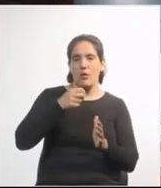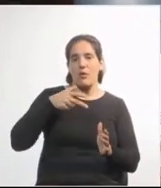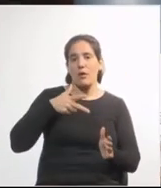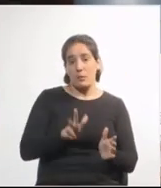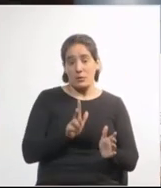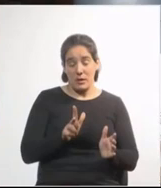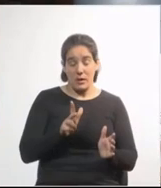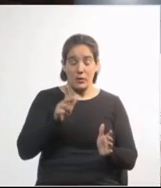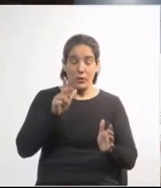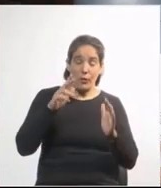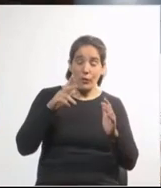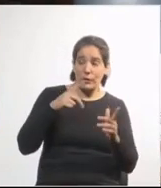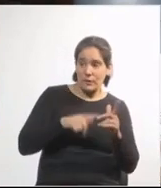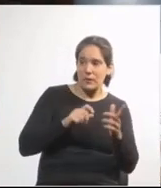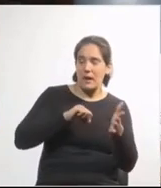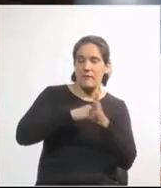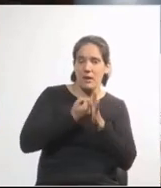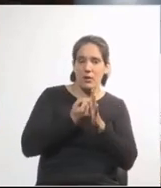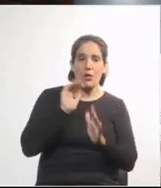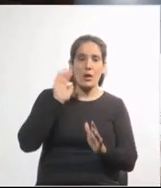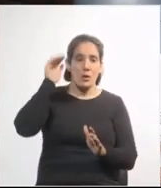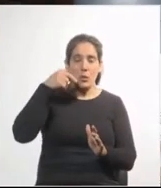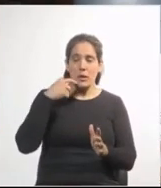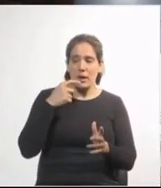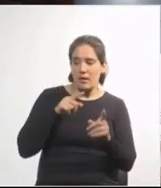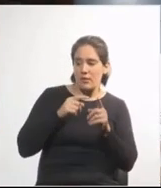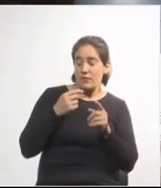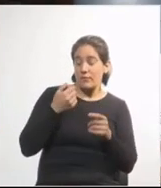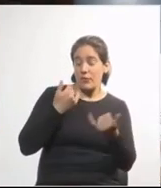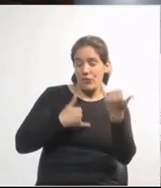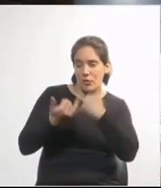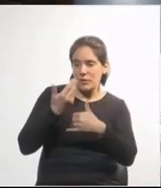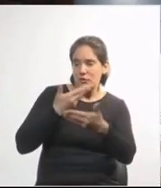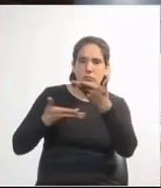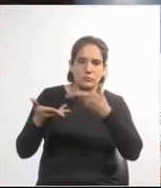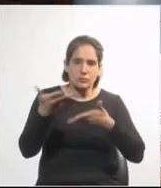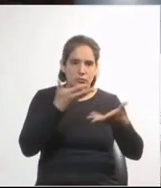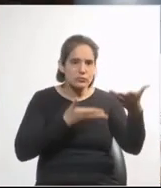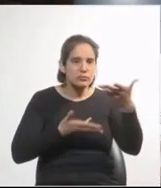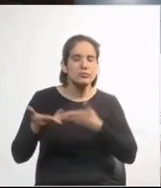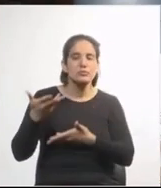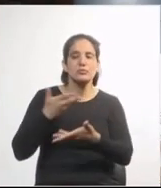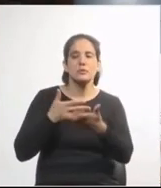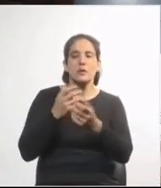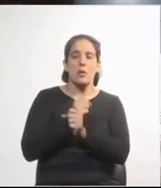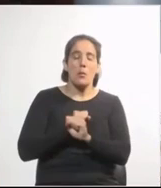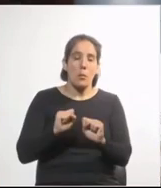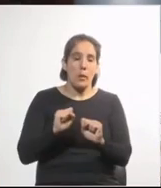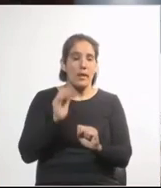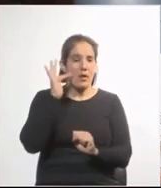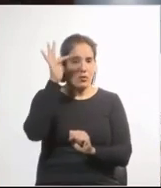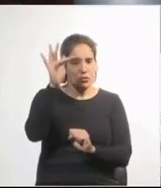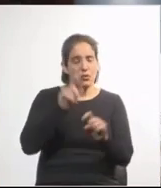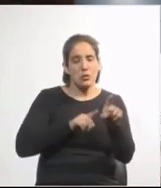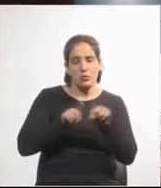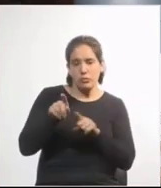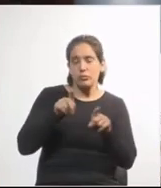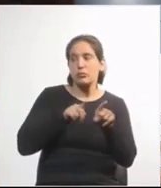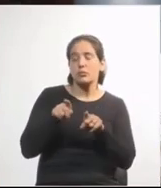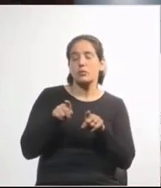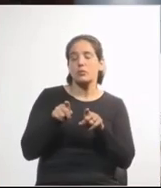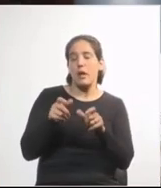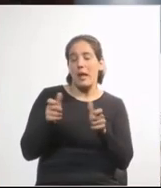República Oriental del Uruguay a intercambiar información y datos personales que sean necesarios para la realización de negocios coordinados,